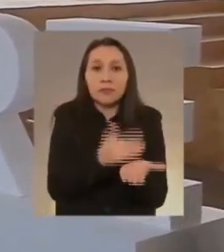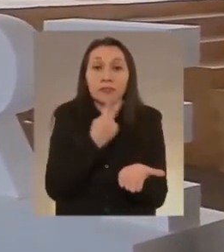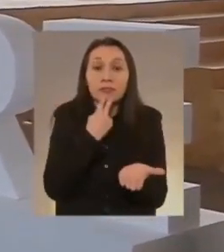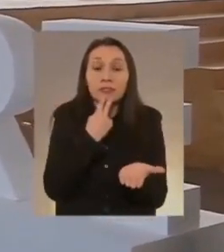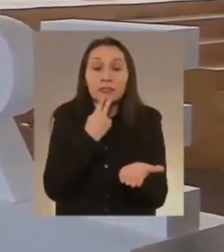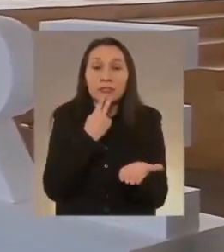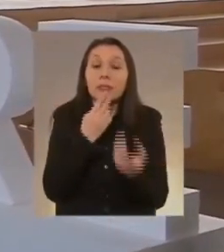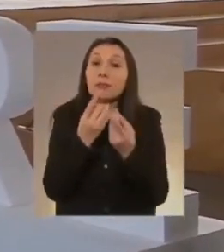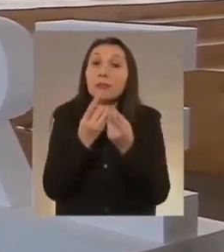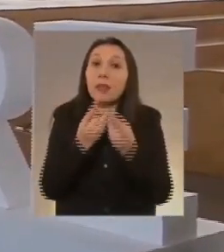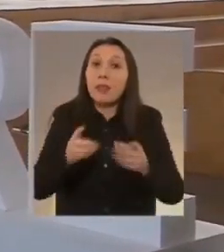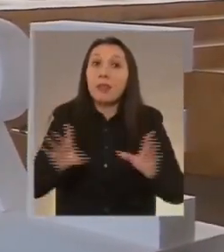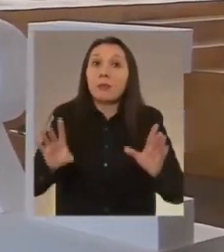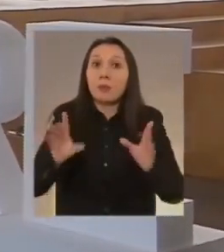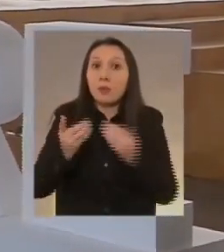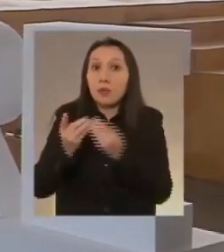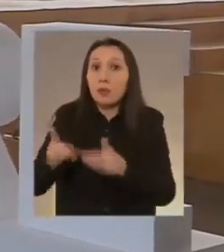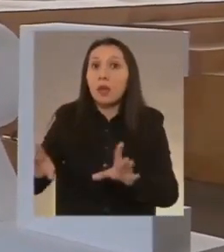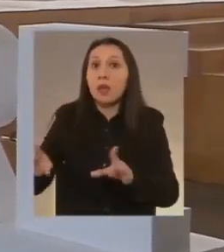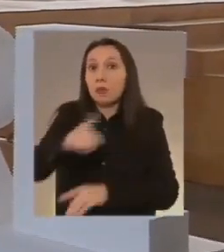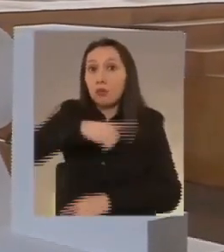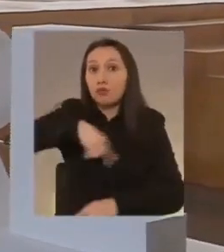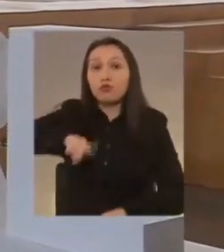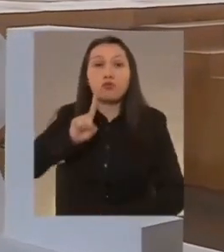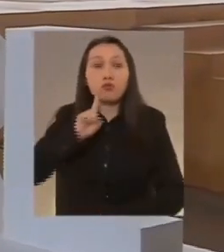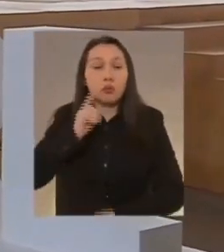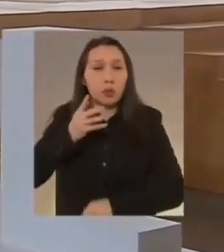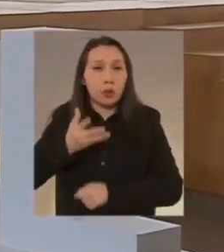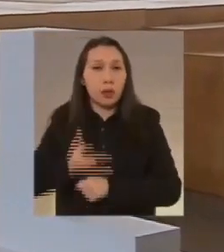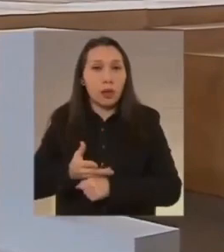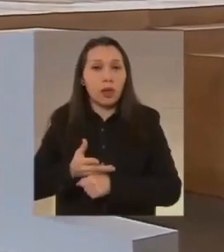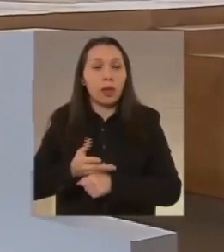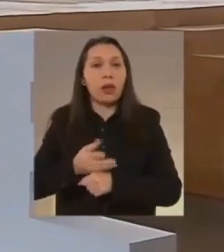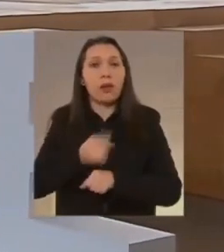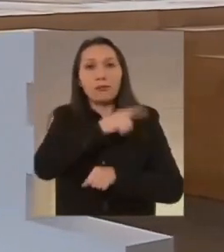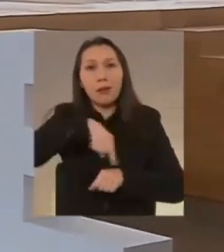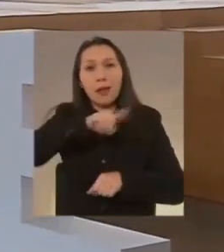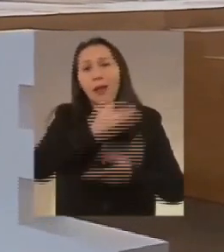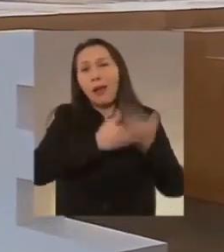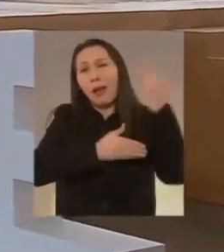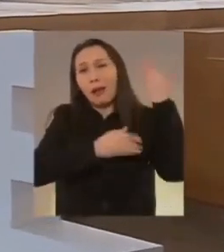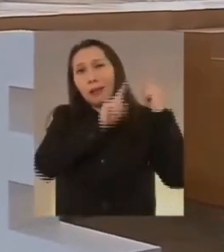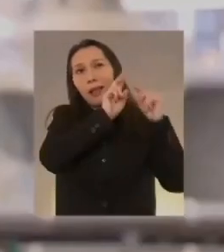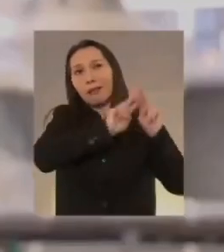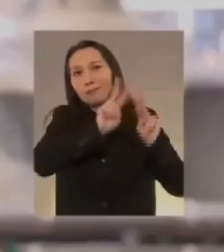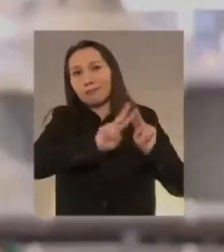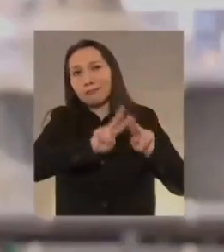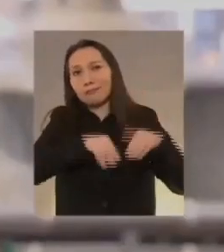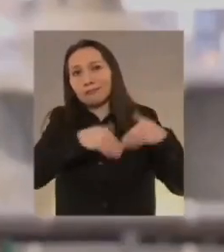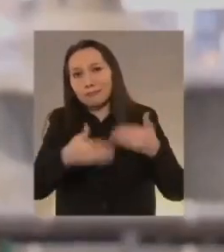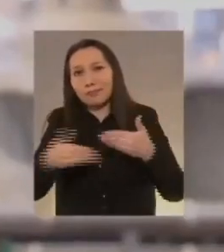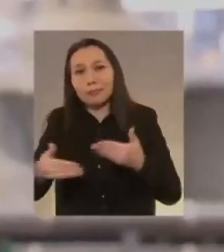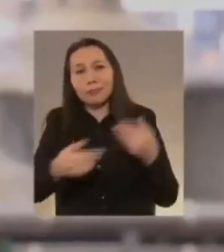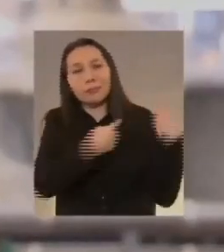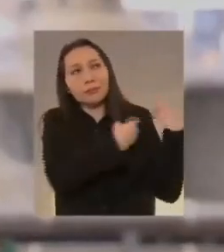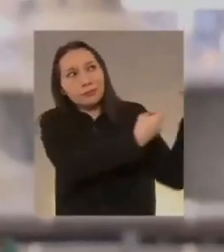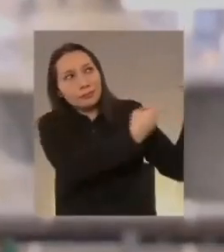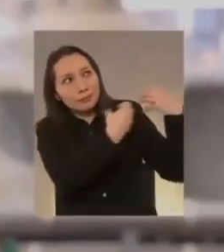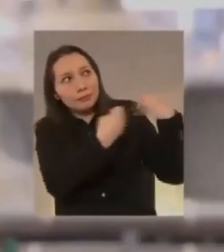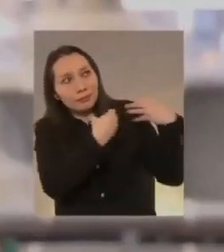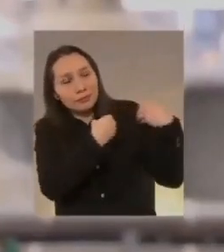Las democracias que tenemos, ellos la hicieron. Ellos nos